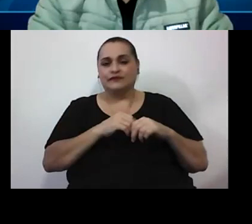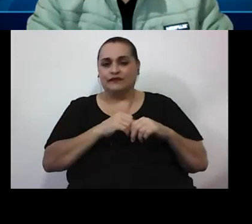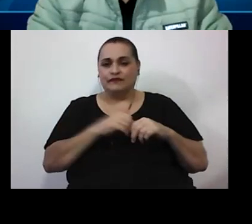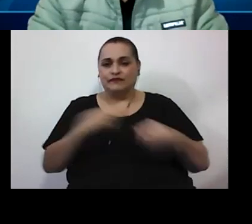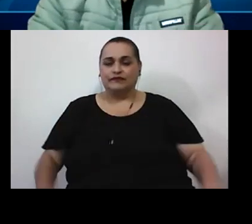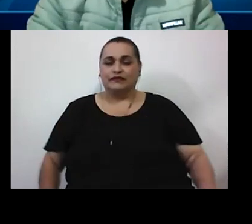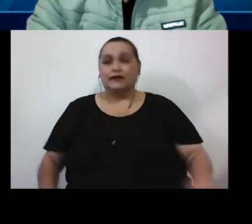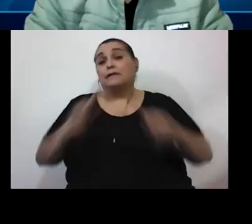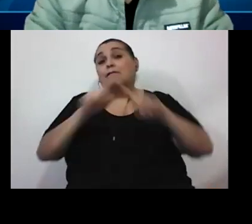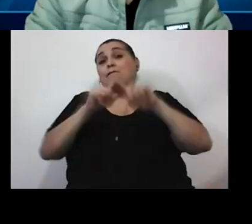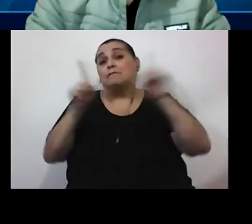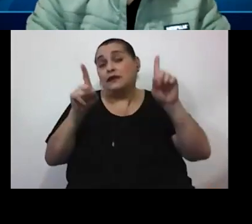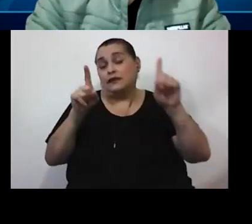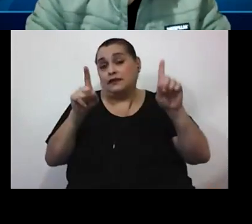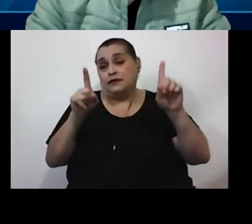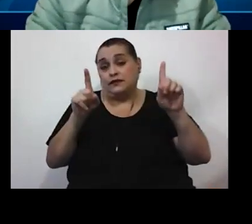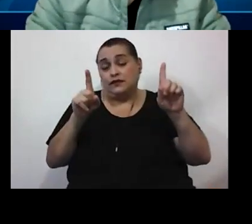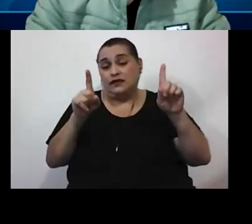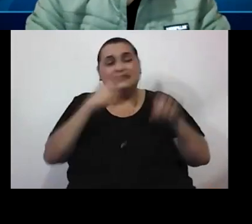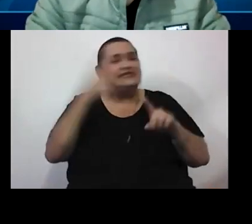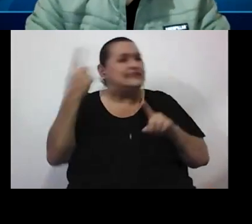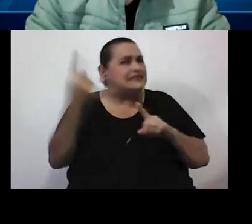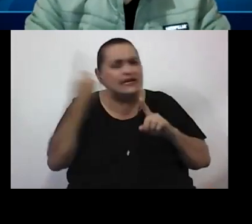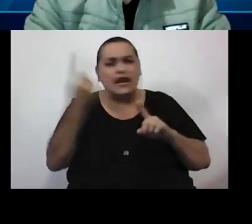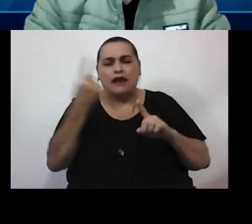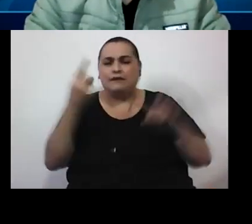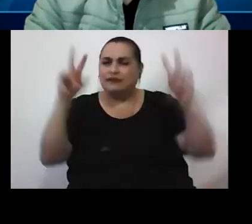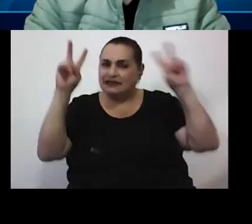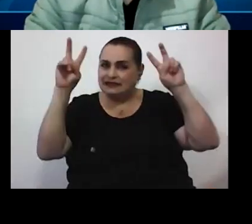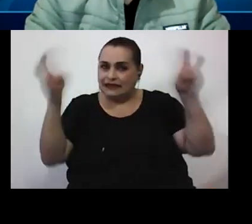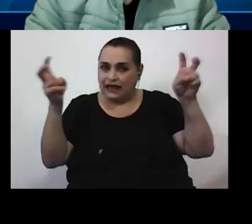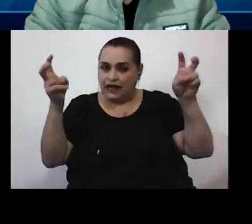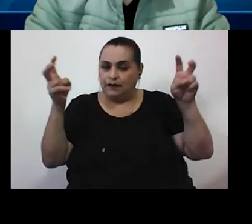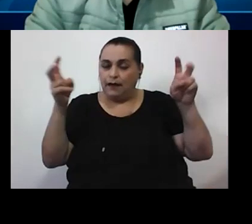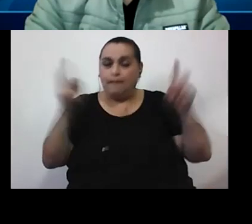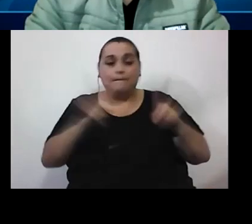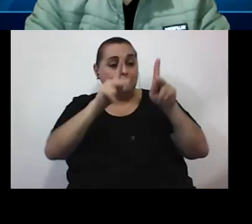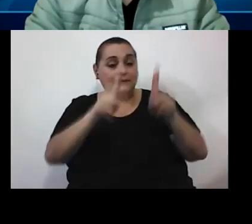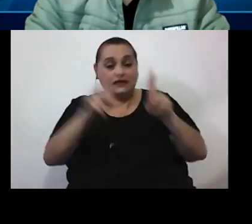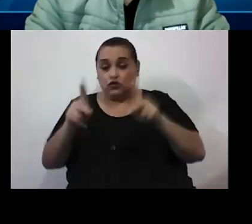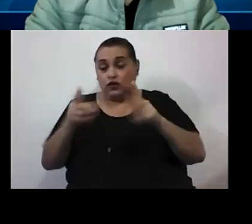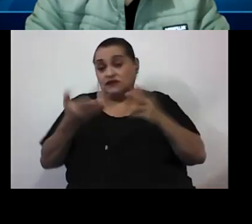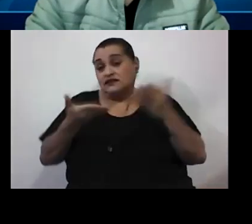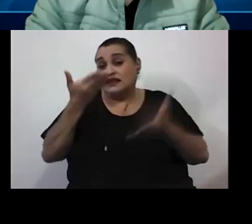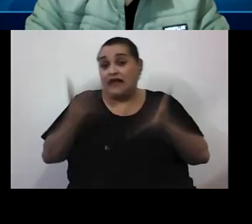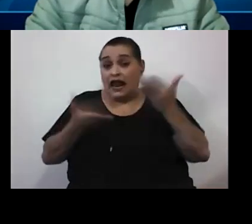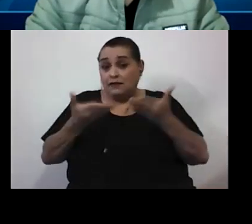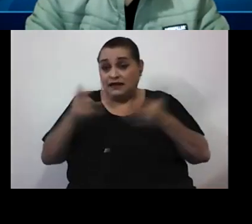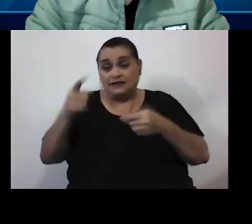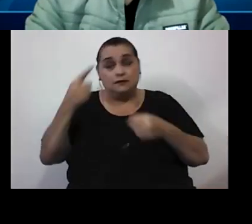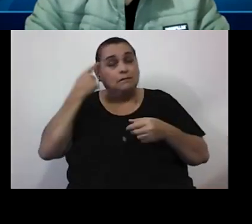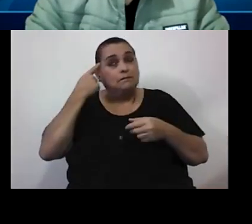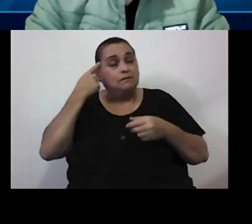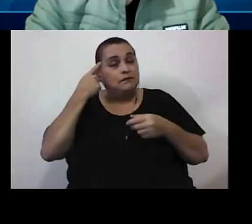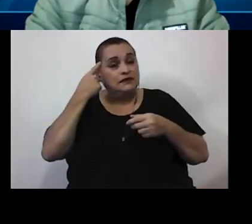Pero bueno, siempre está el tema de personas que a veces pueden pensar